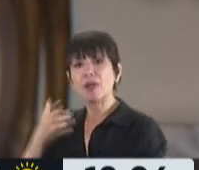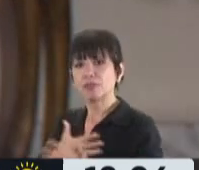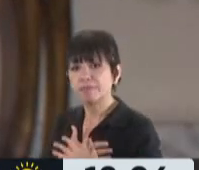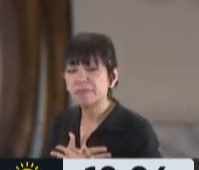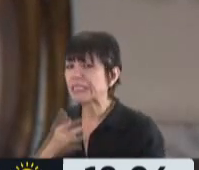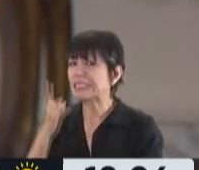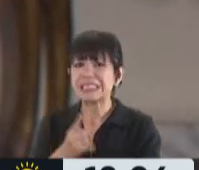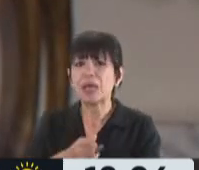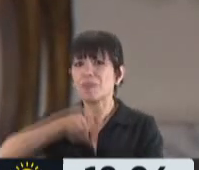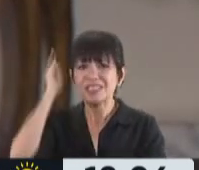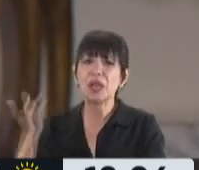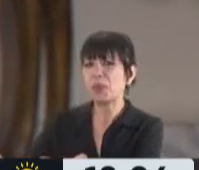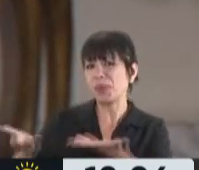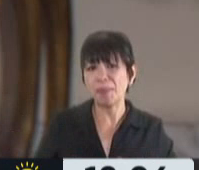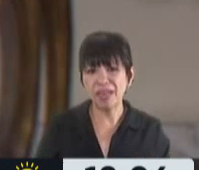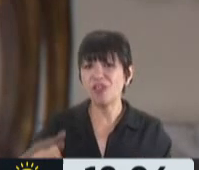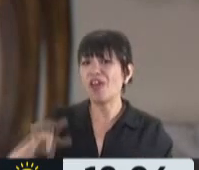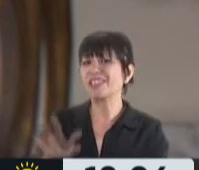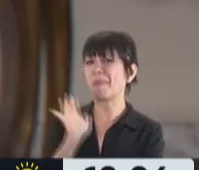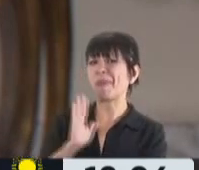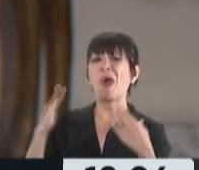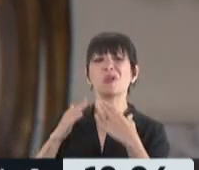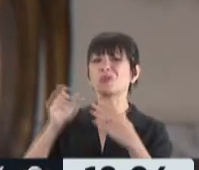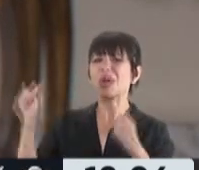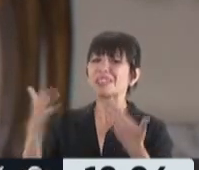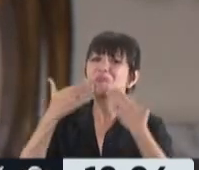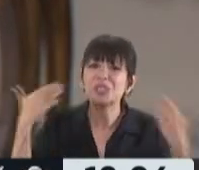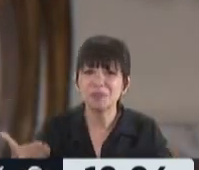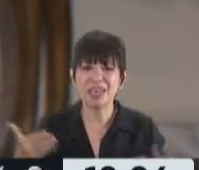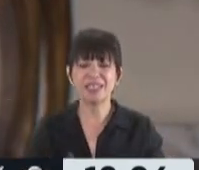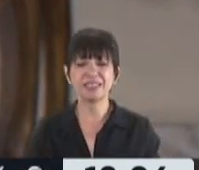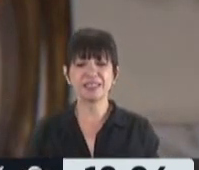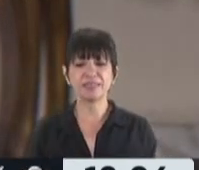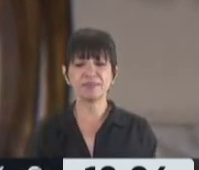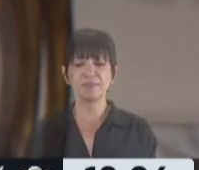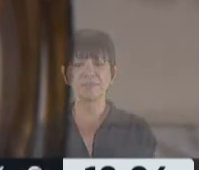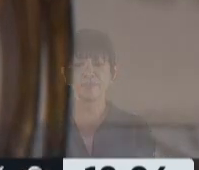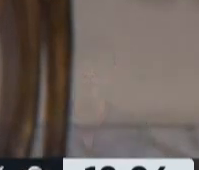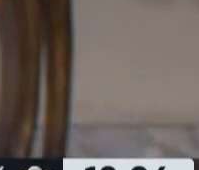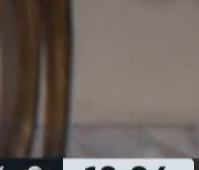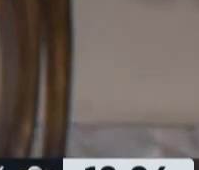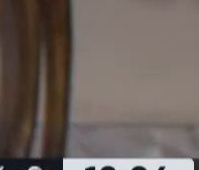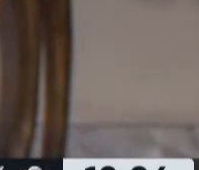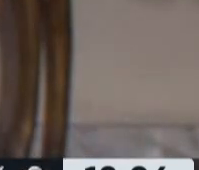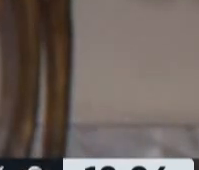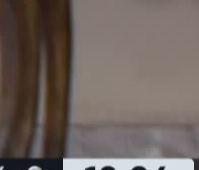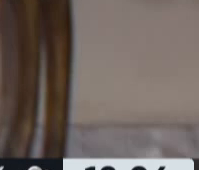siempre bienvenido a Chile. Esta es tu casa. Muchísimas gracias. Gracias.